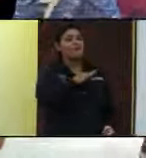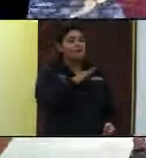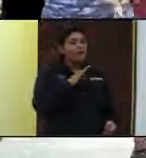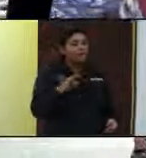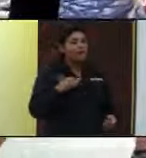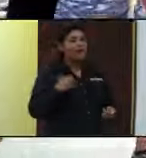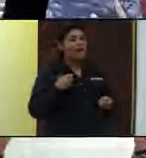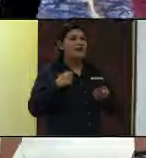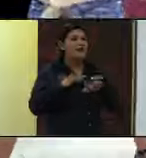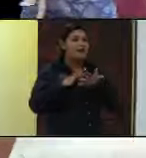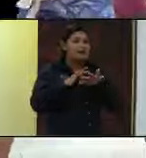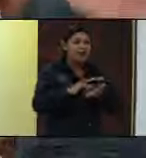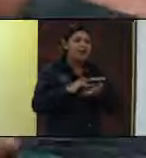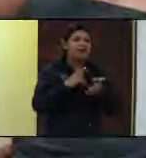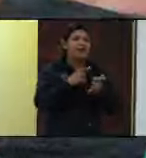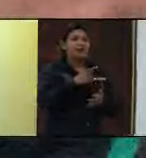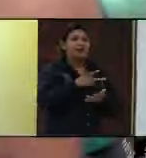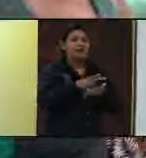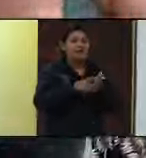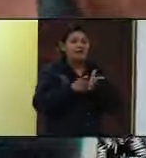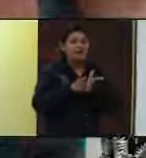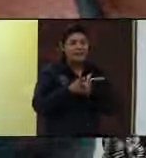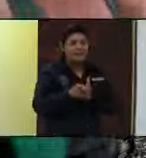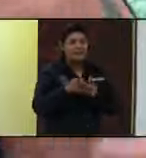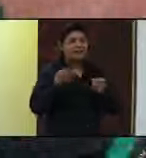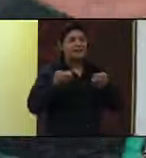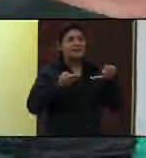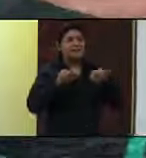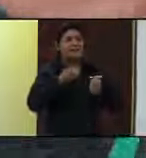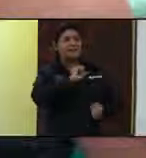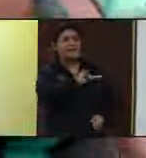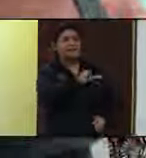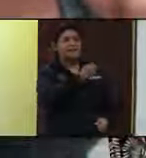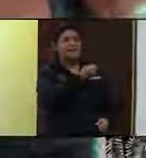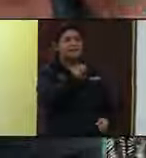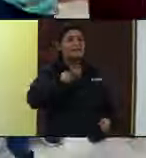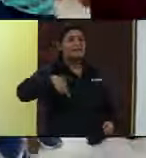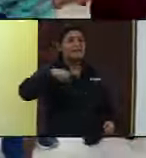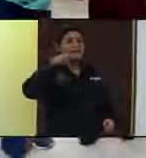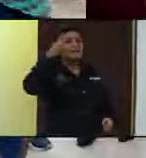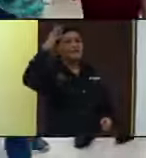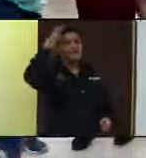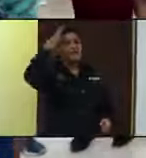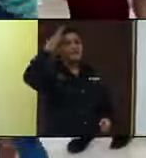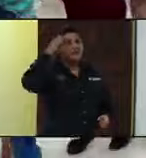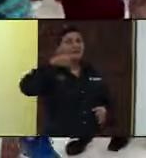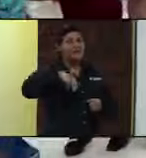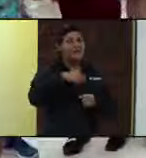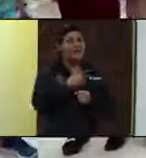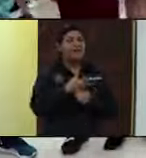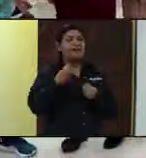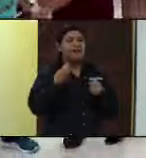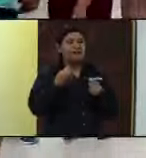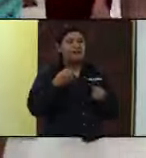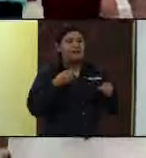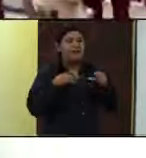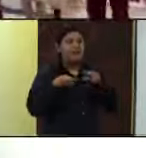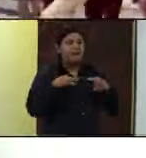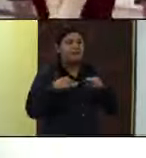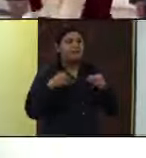colaborar y coadyuvar al desarrollo integral a través del ejercicio de la salud de los adultos mayores. Y pues vamos a seguirlo haciendo, vamos a